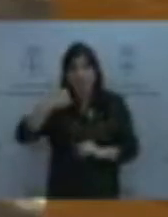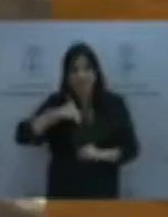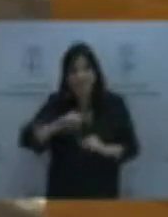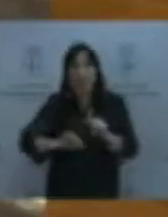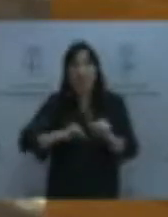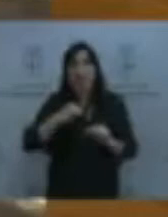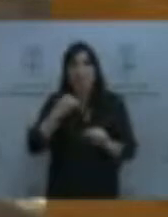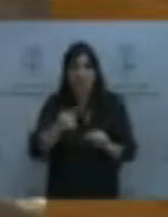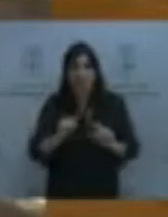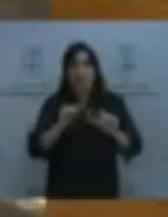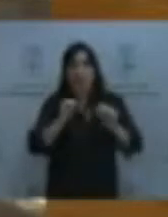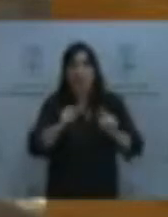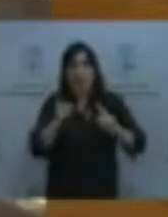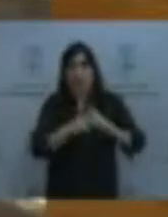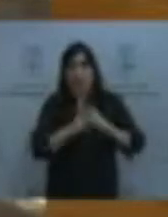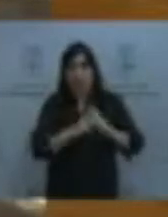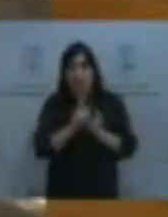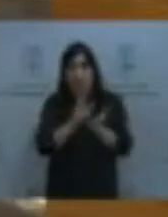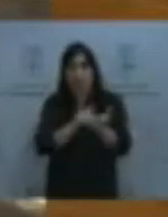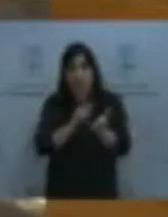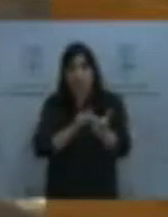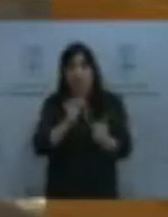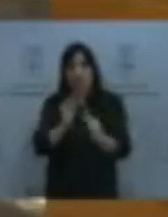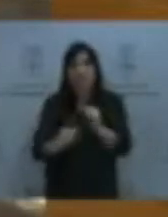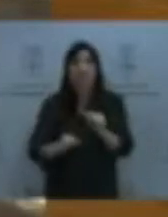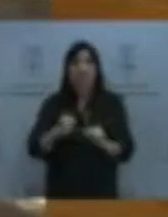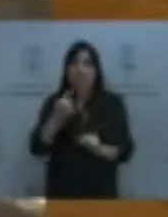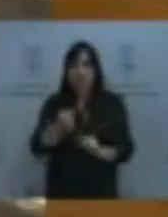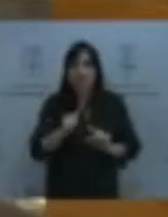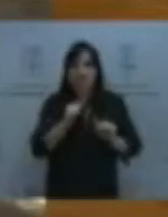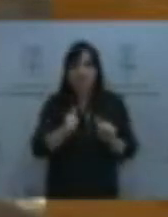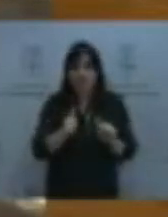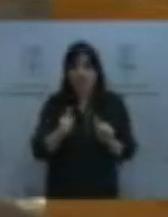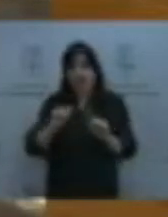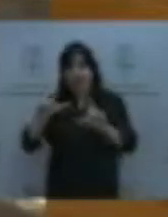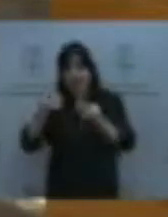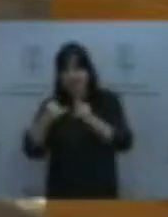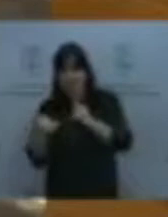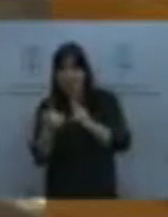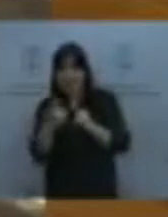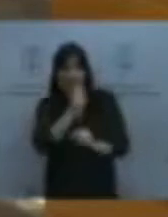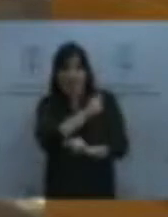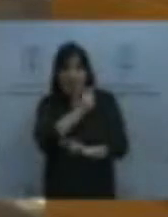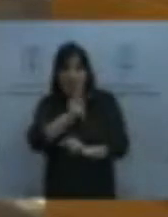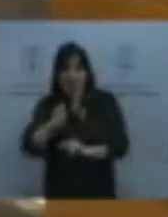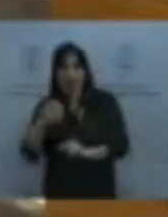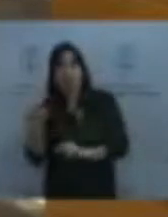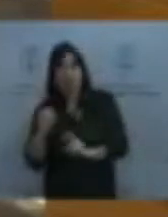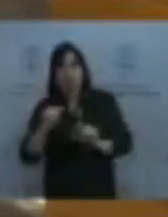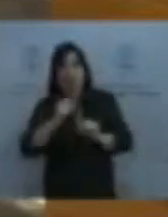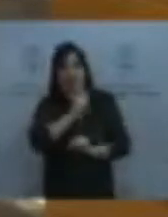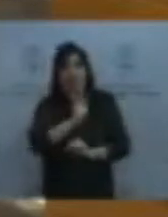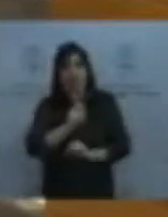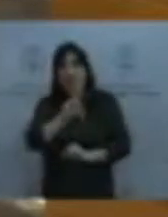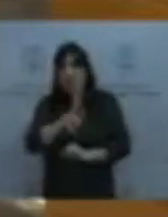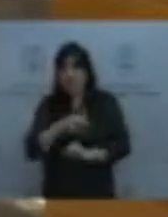la regularización de los pagos que Telecable tiene con HITPA. La resolución emitida por la CNMC tiene un